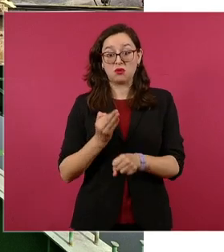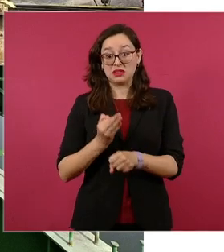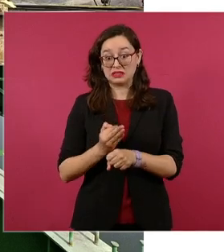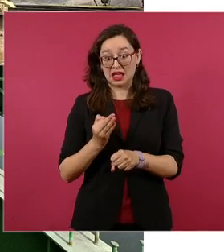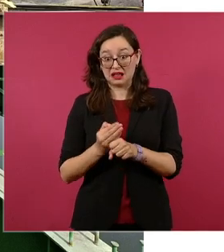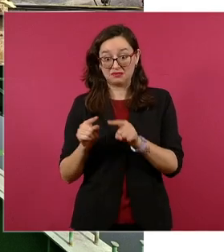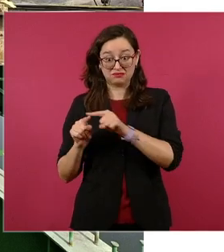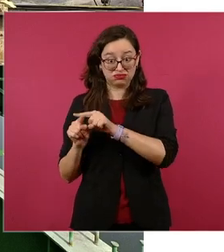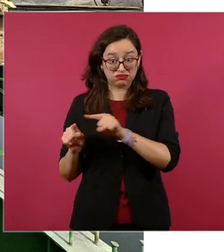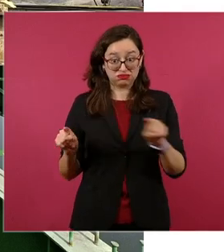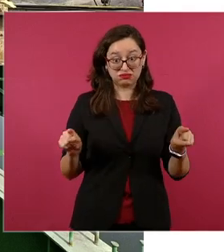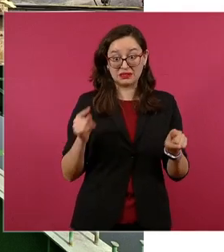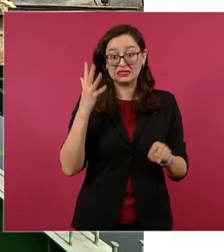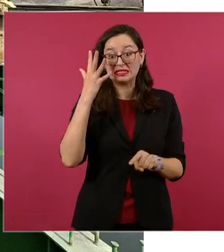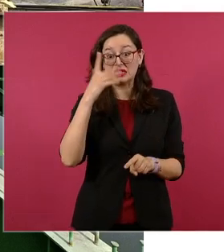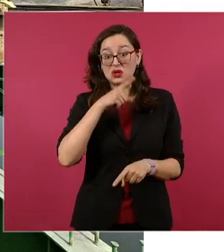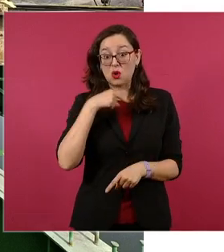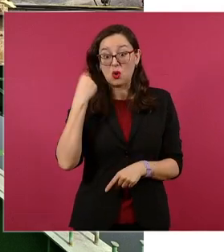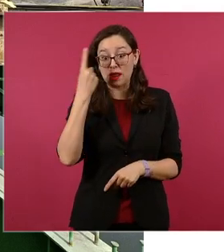2 horas y media.